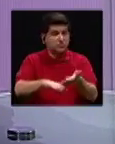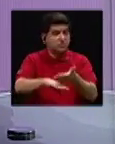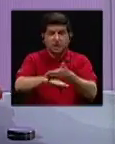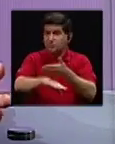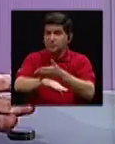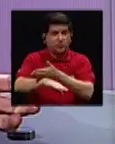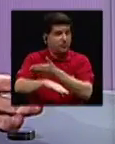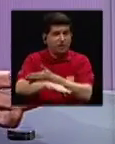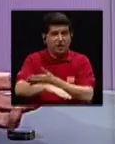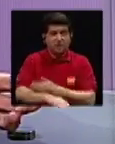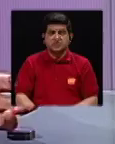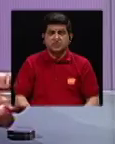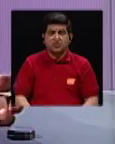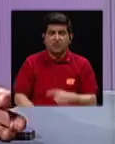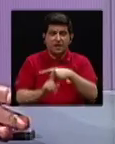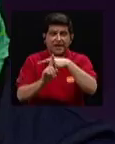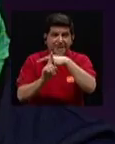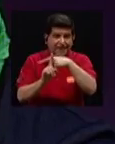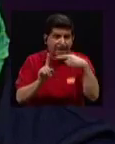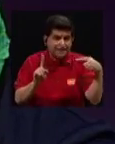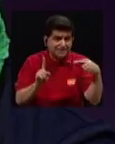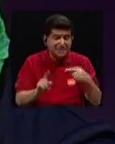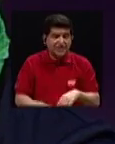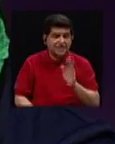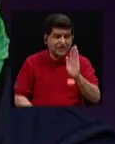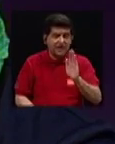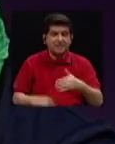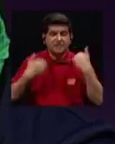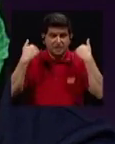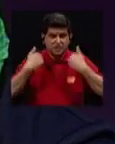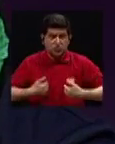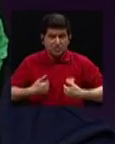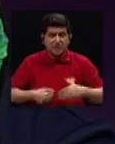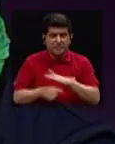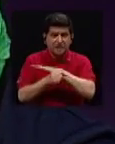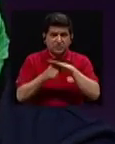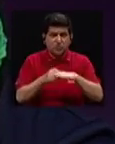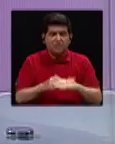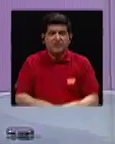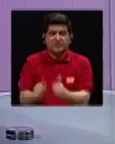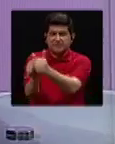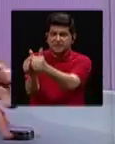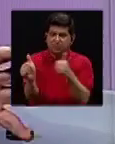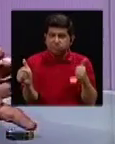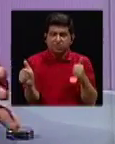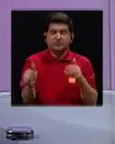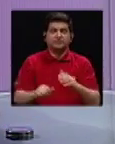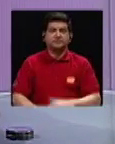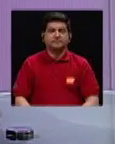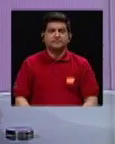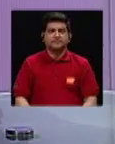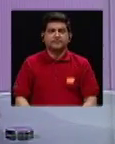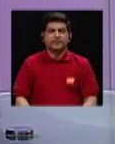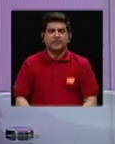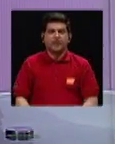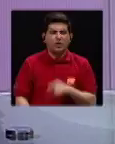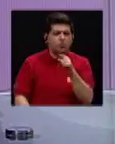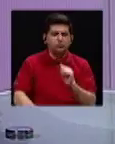Entonces una sociedad no avanza no se queda con la mitad de su humanidad completamente